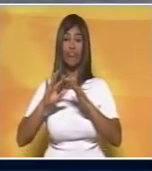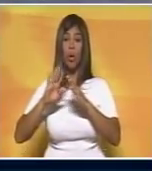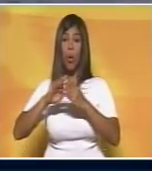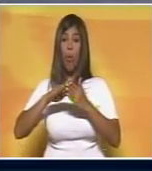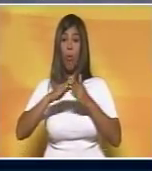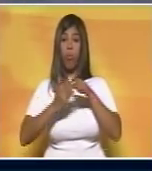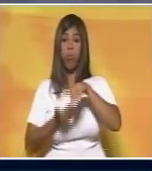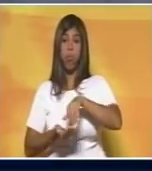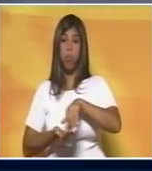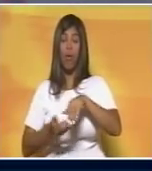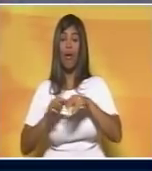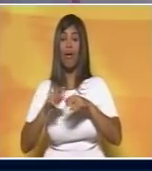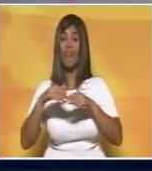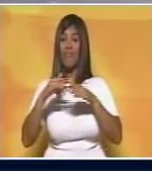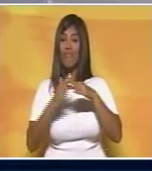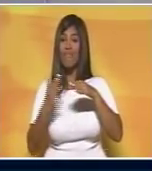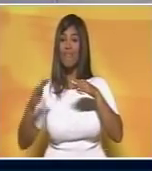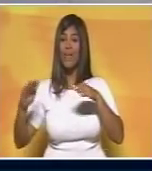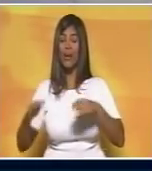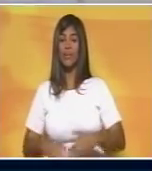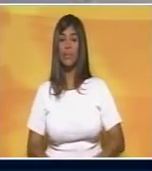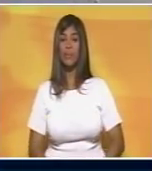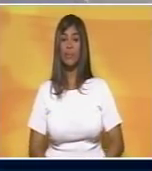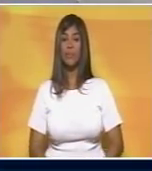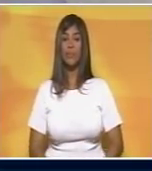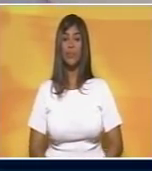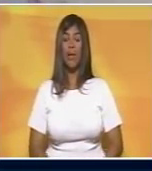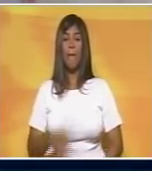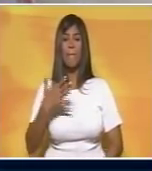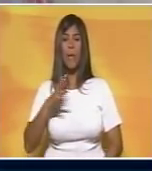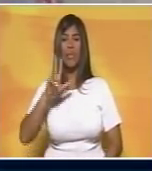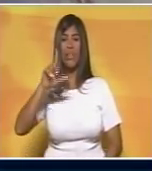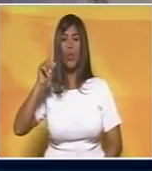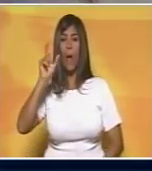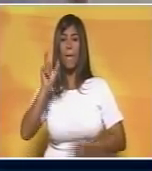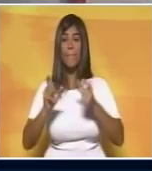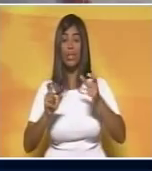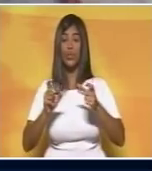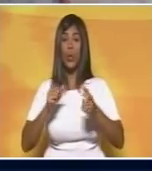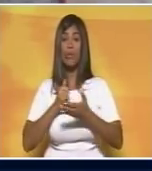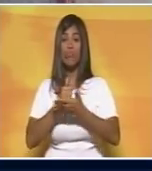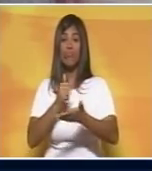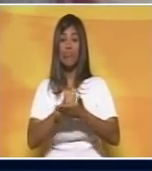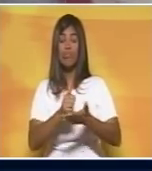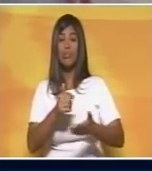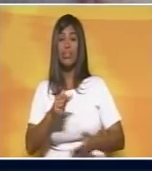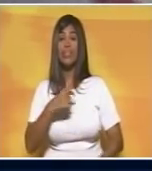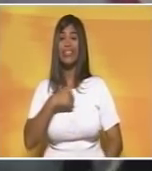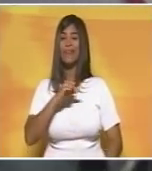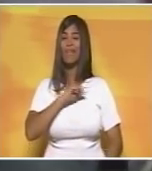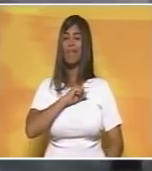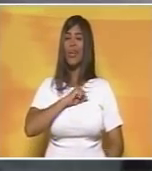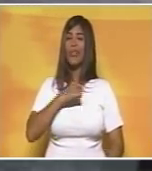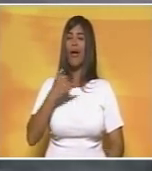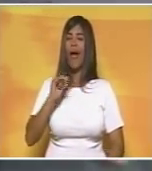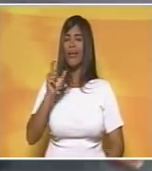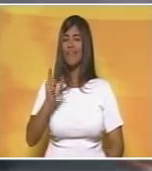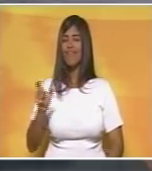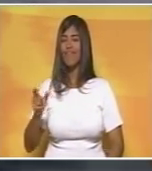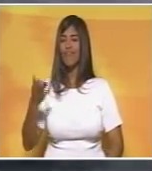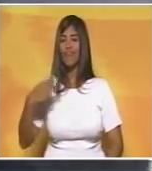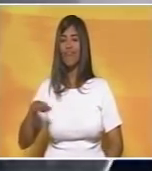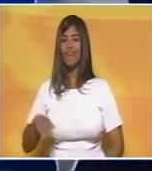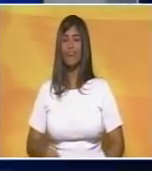frente a la costa suroeste del mar Egeo. Al menos 31 personas fueron rescatadas y se teme que otras murieron.